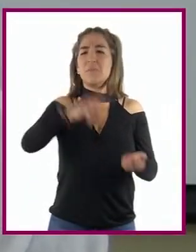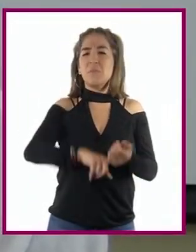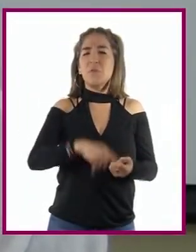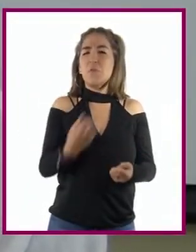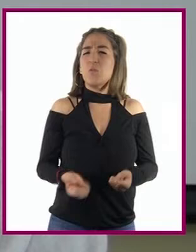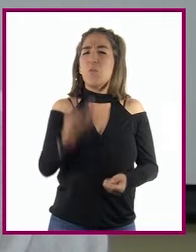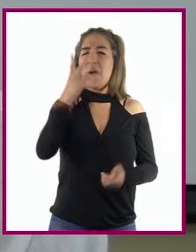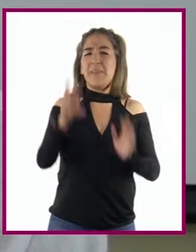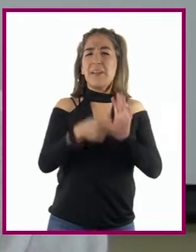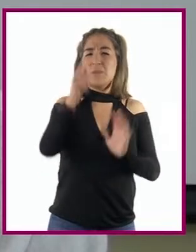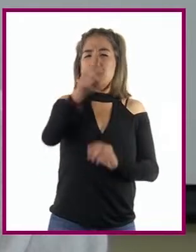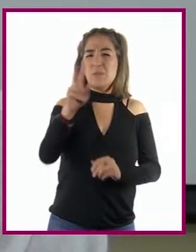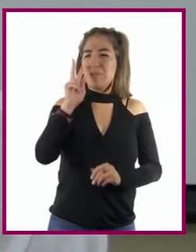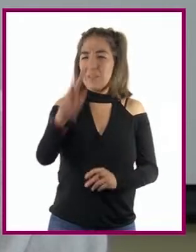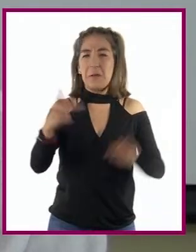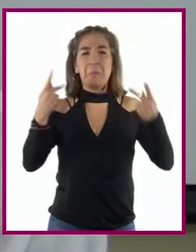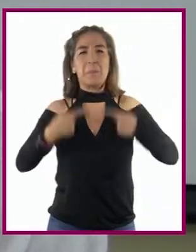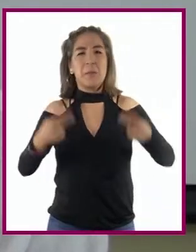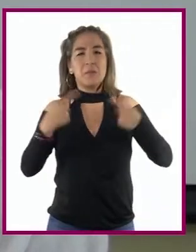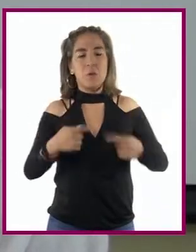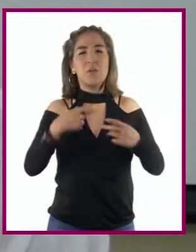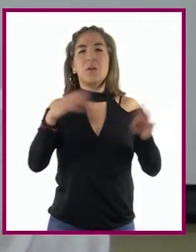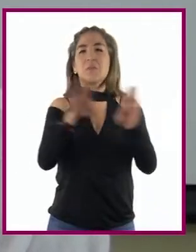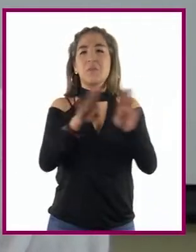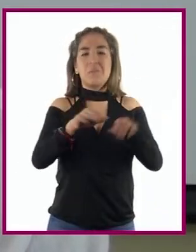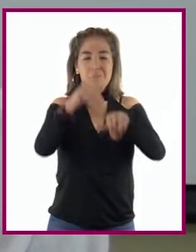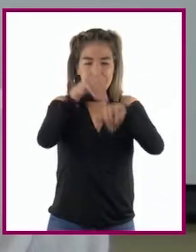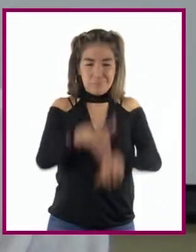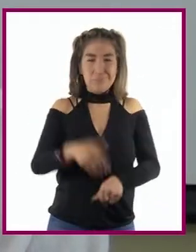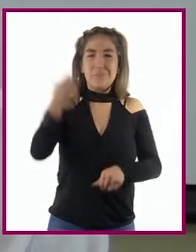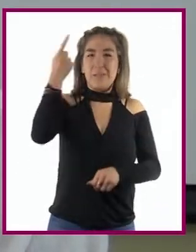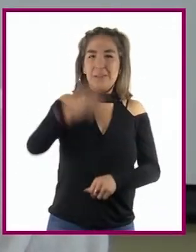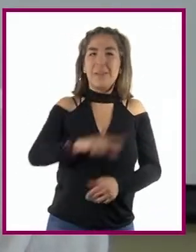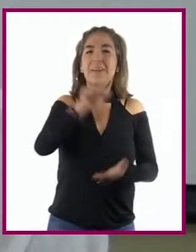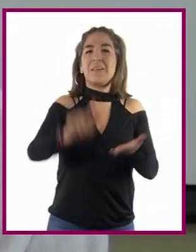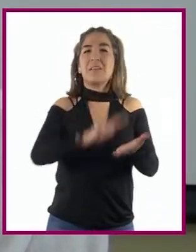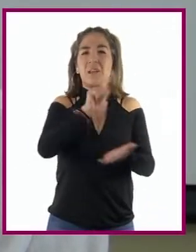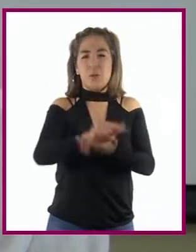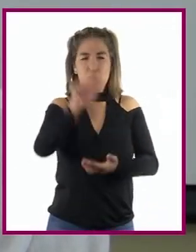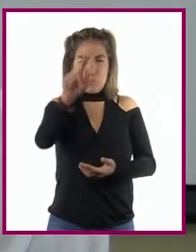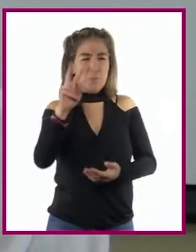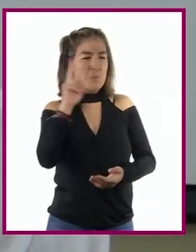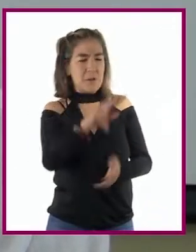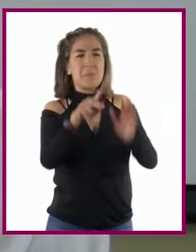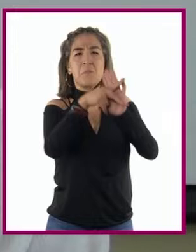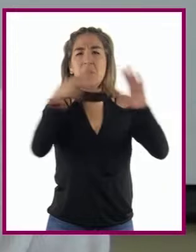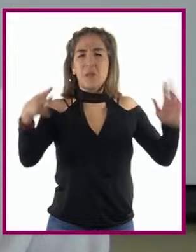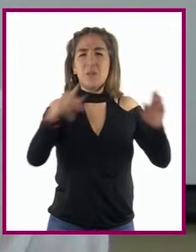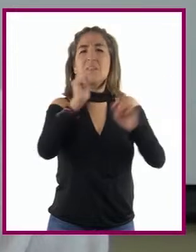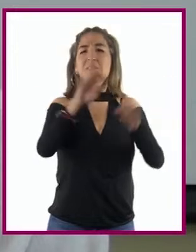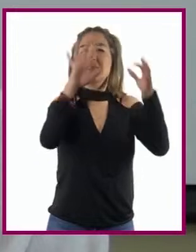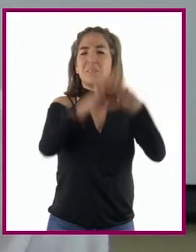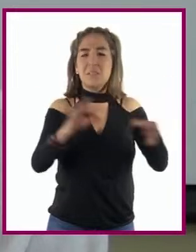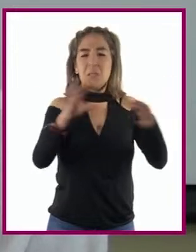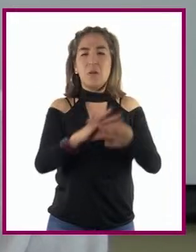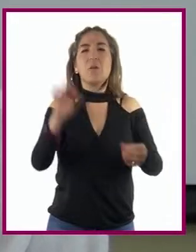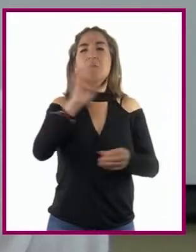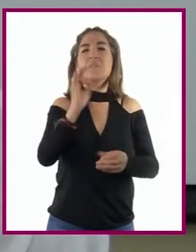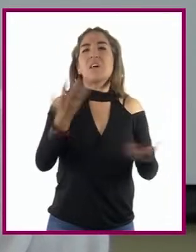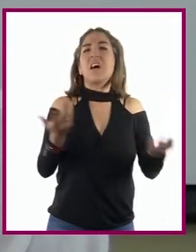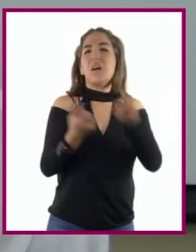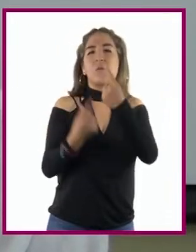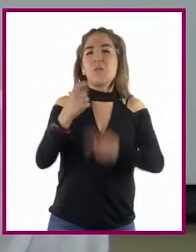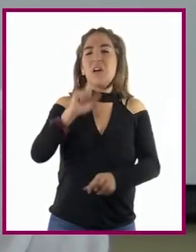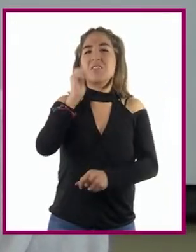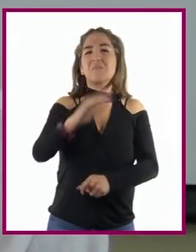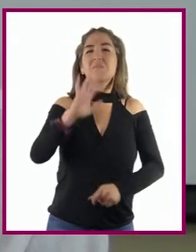algunas personas hacen cosas al margen de la ley? Vean los periódicos. Constantemente se informa sobre alguien que tomó algo que no le pertenece,